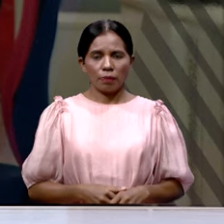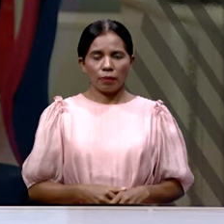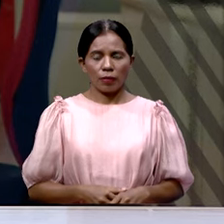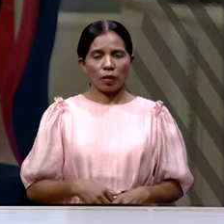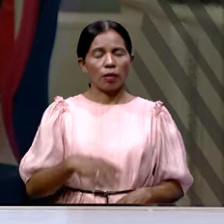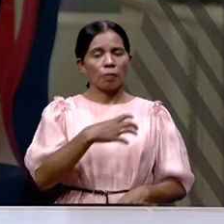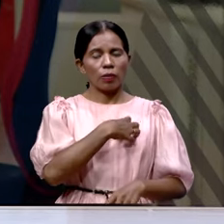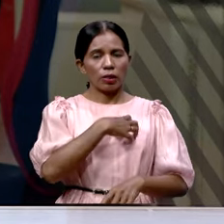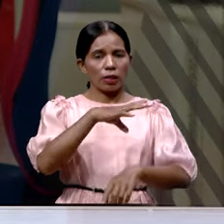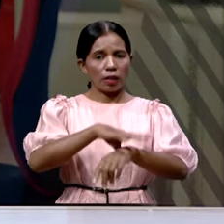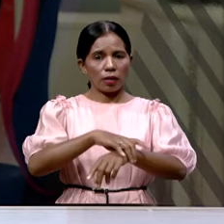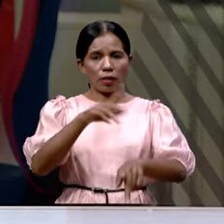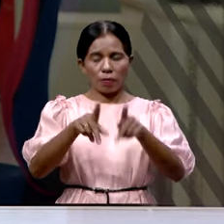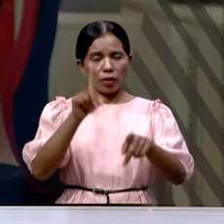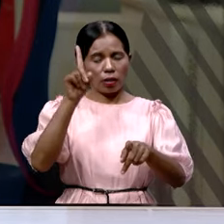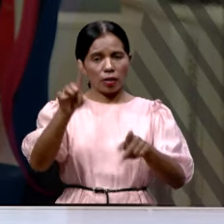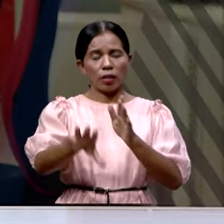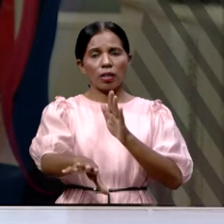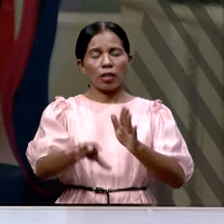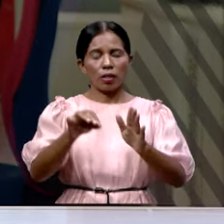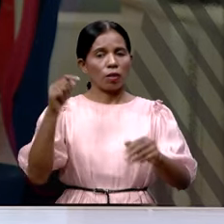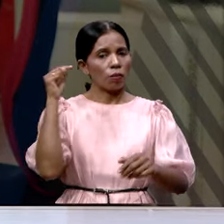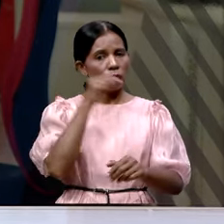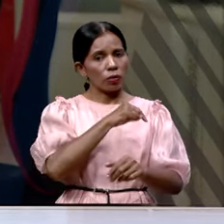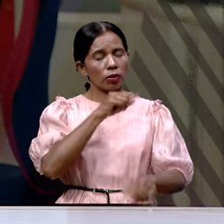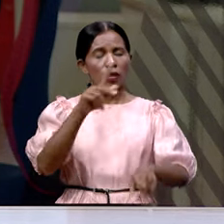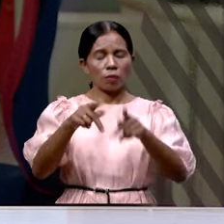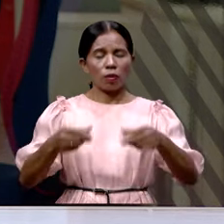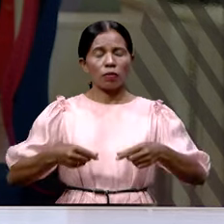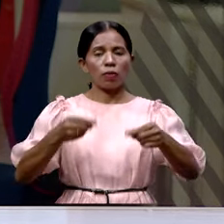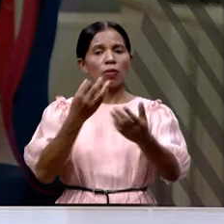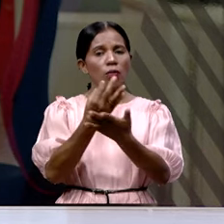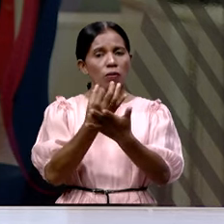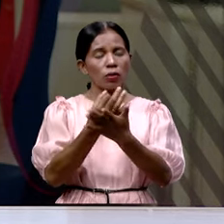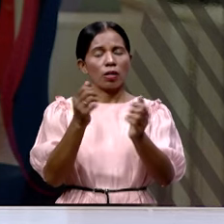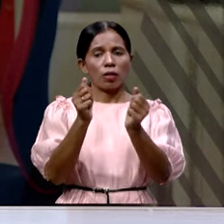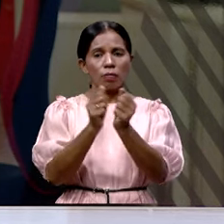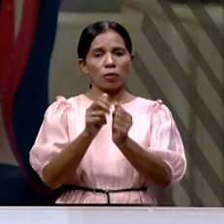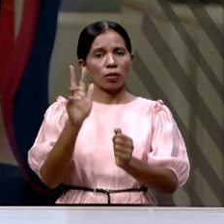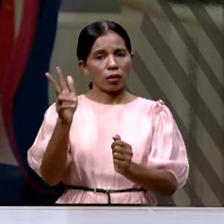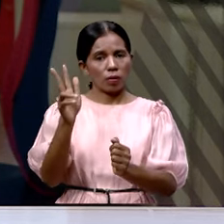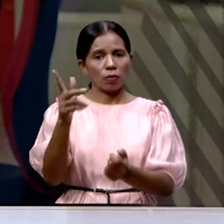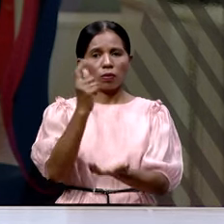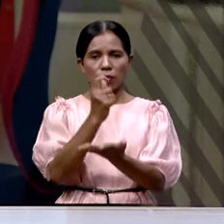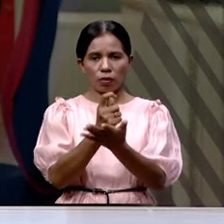Penetele de tensi de down iden e beheta na lega san bosok ema fo osan besik rihun tolo nulo resin.